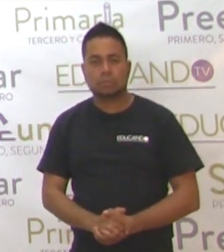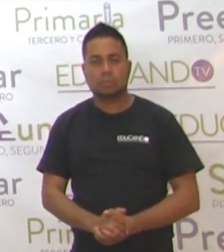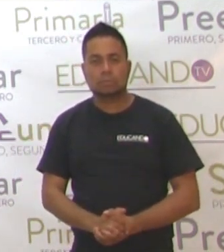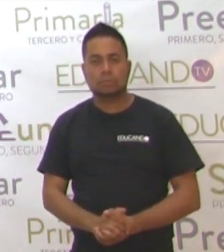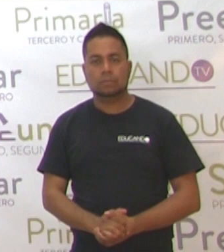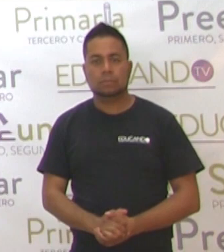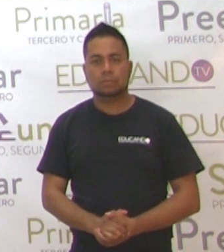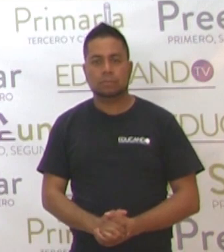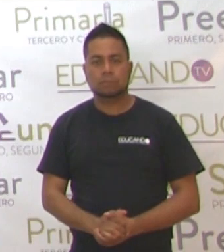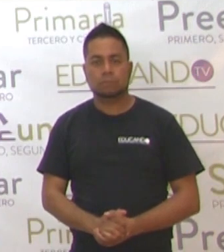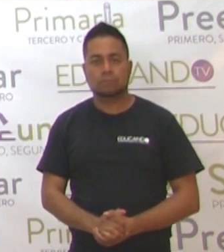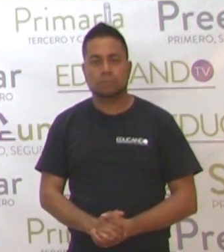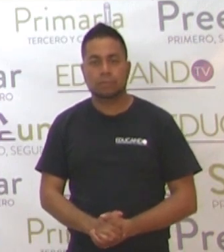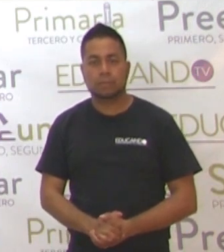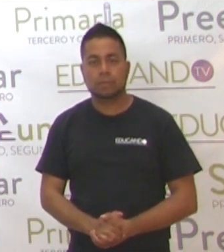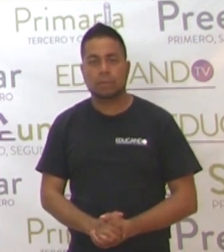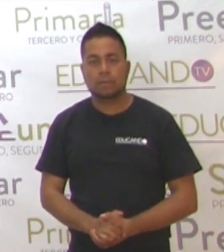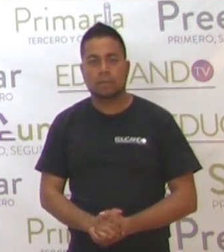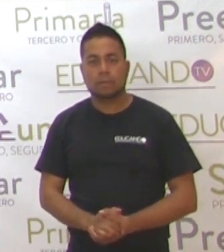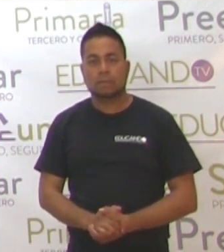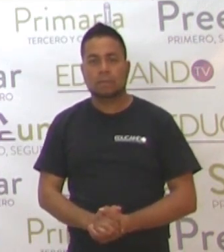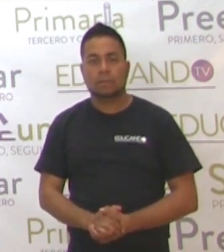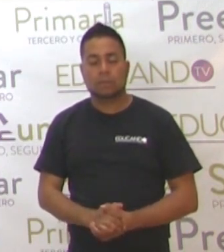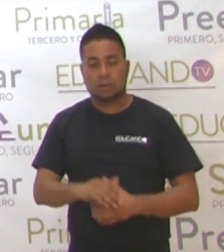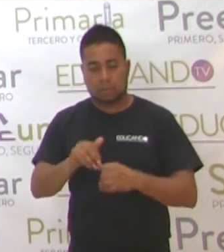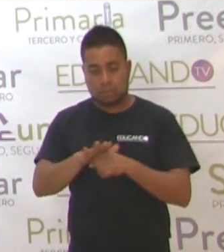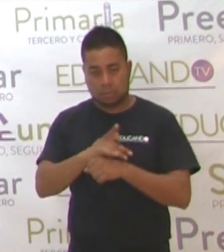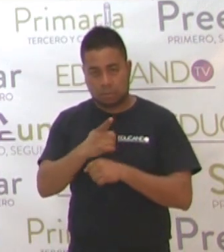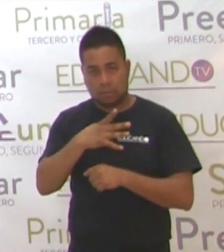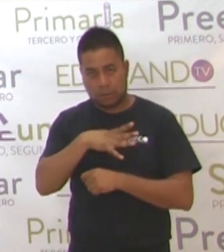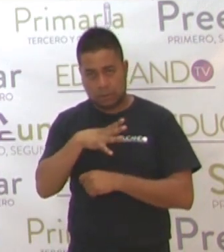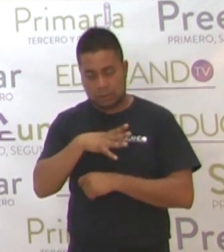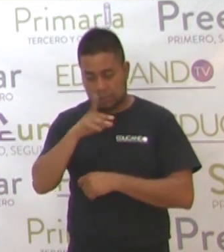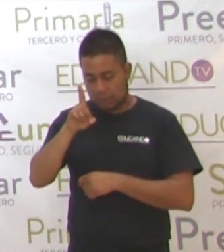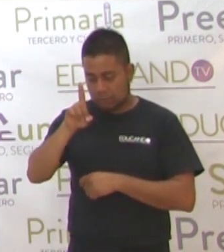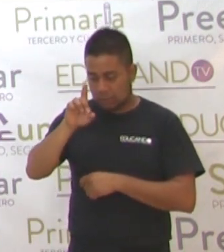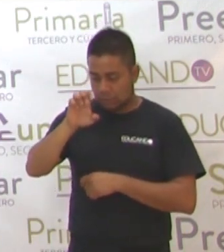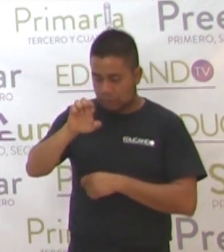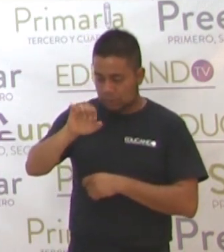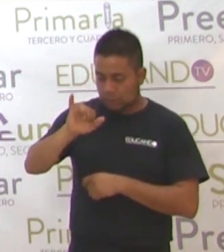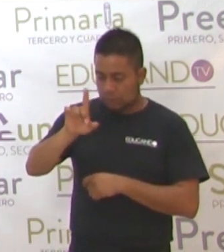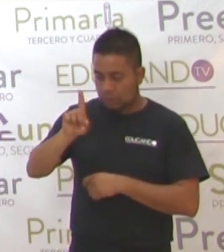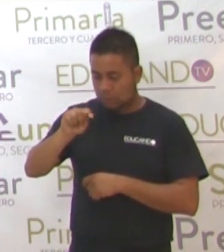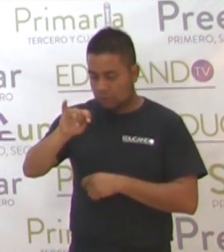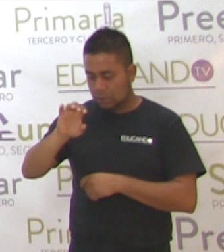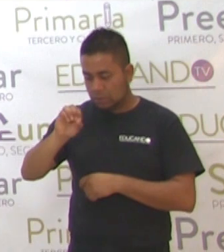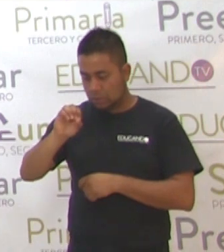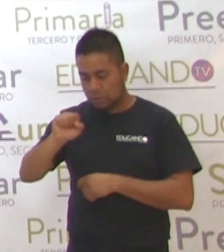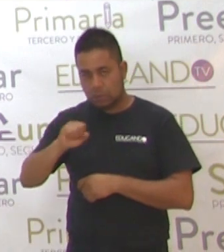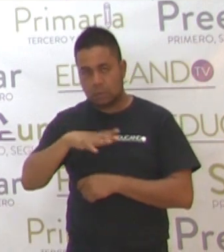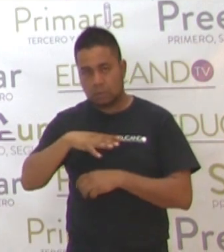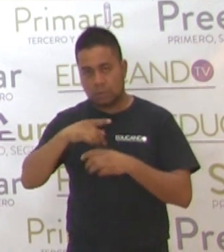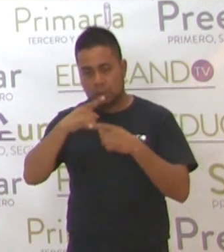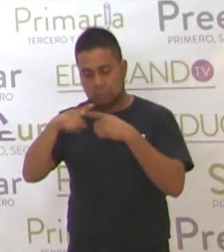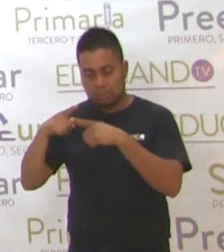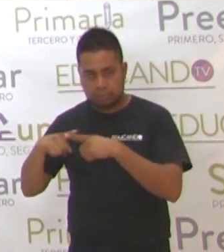vamos a tener la sexis de estos tres tipos